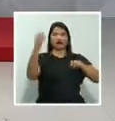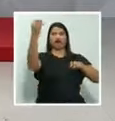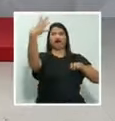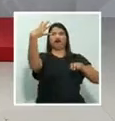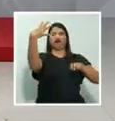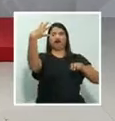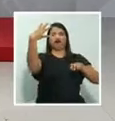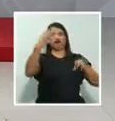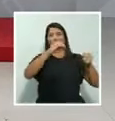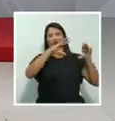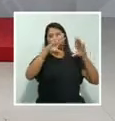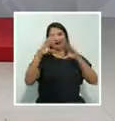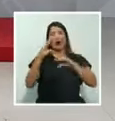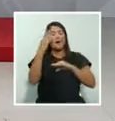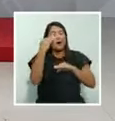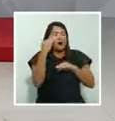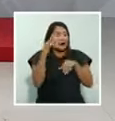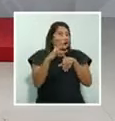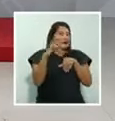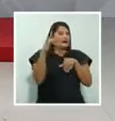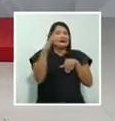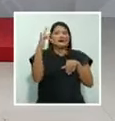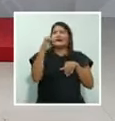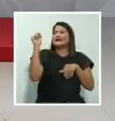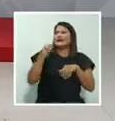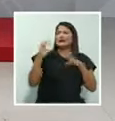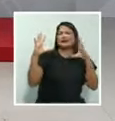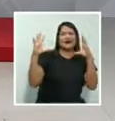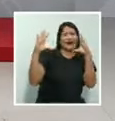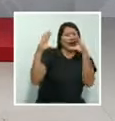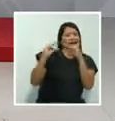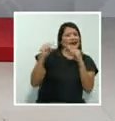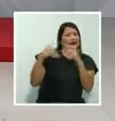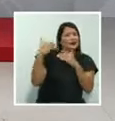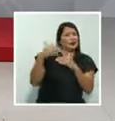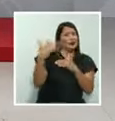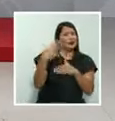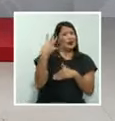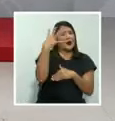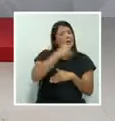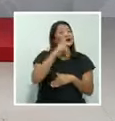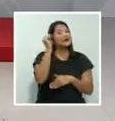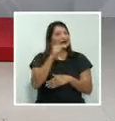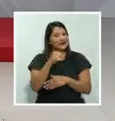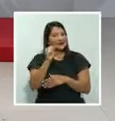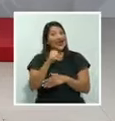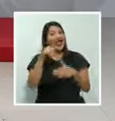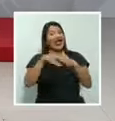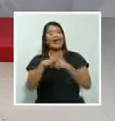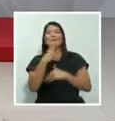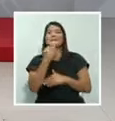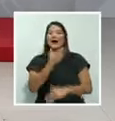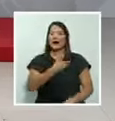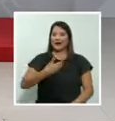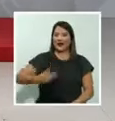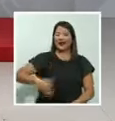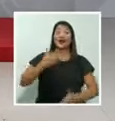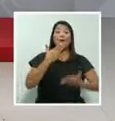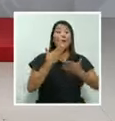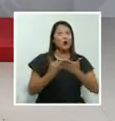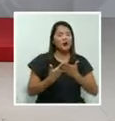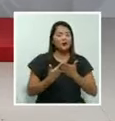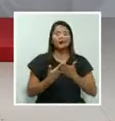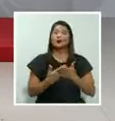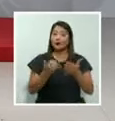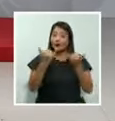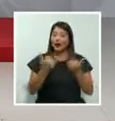ese sol, porque era radiante. Y el atardecer luego también estuvo lindísimo allá en Barba de Heredia. Bueno, vamos